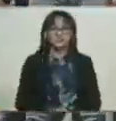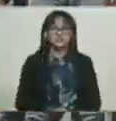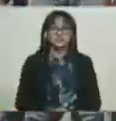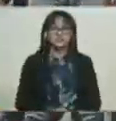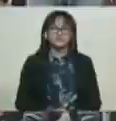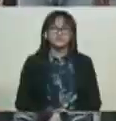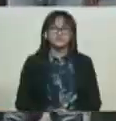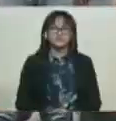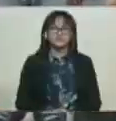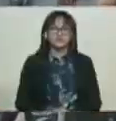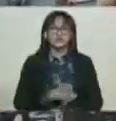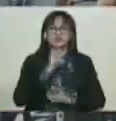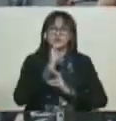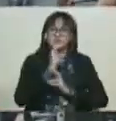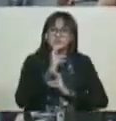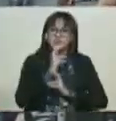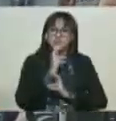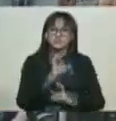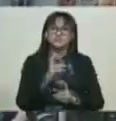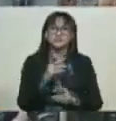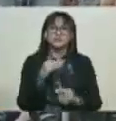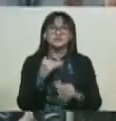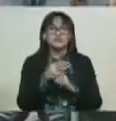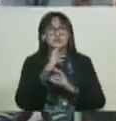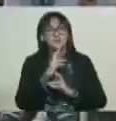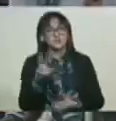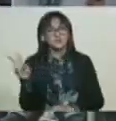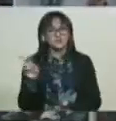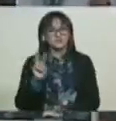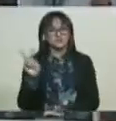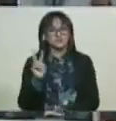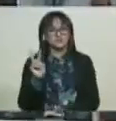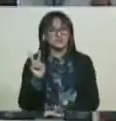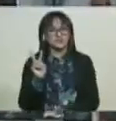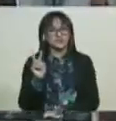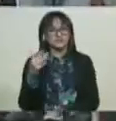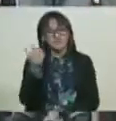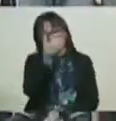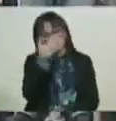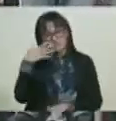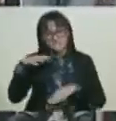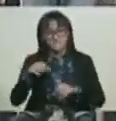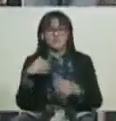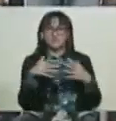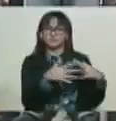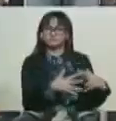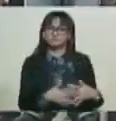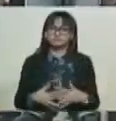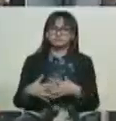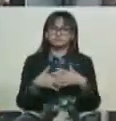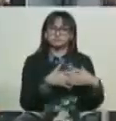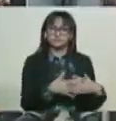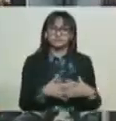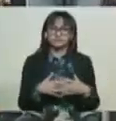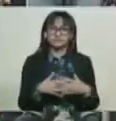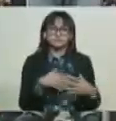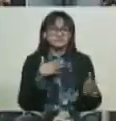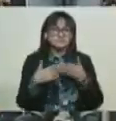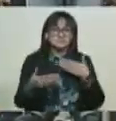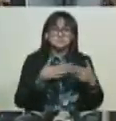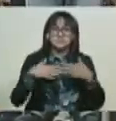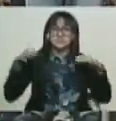y vamos a responder como respondemos de venezuela imperio norteamericano llueva